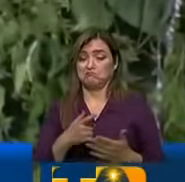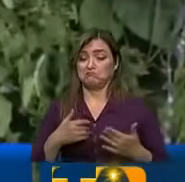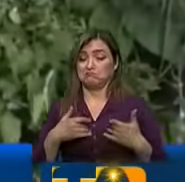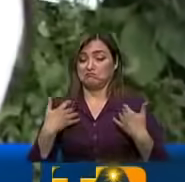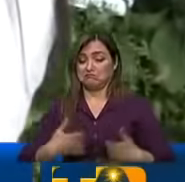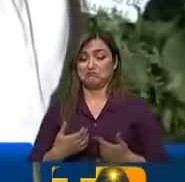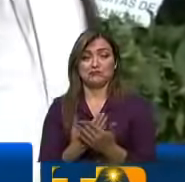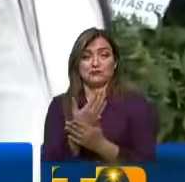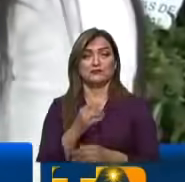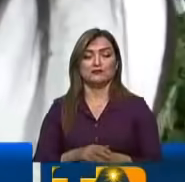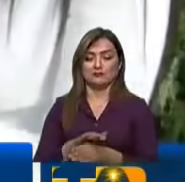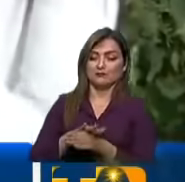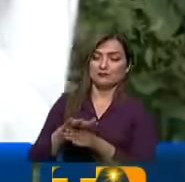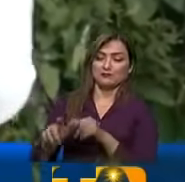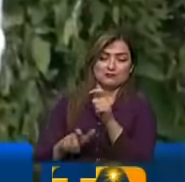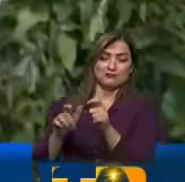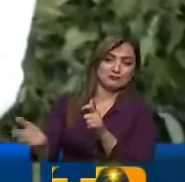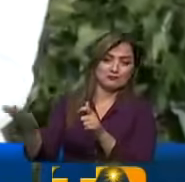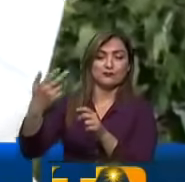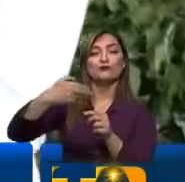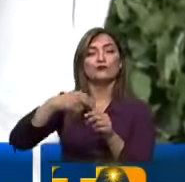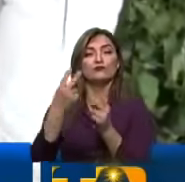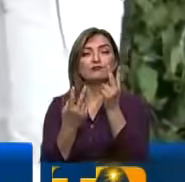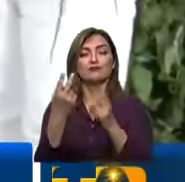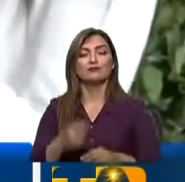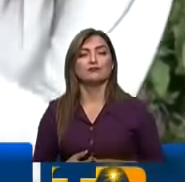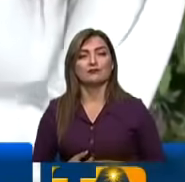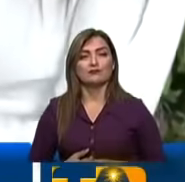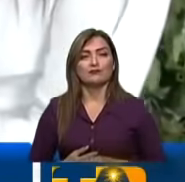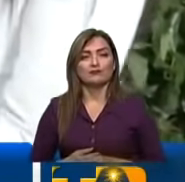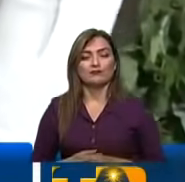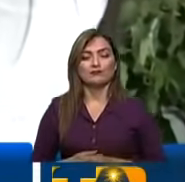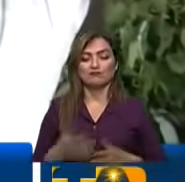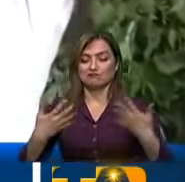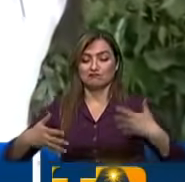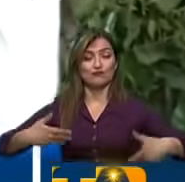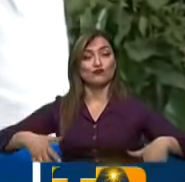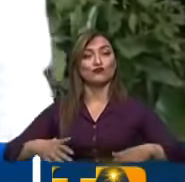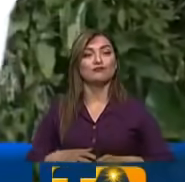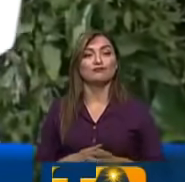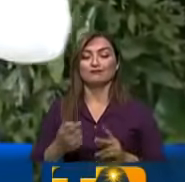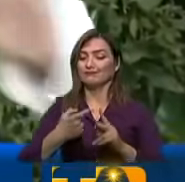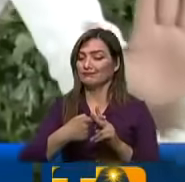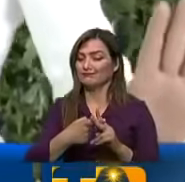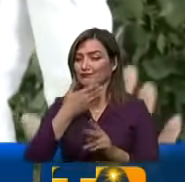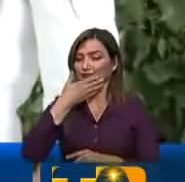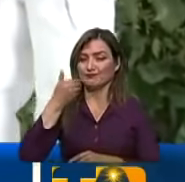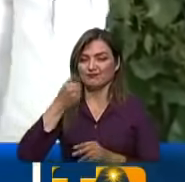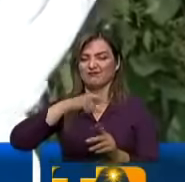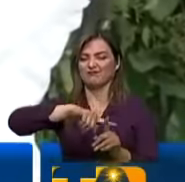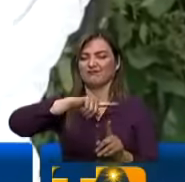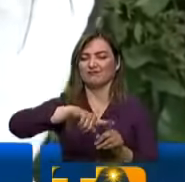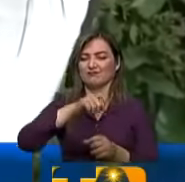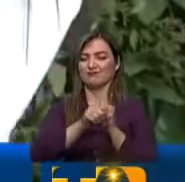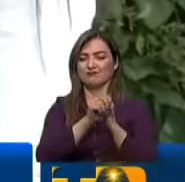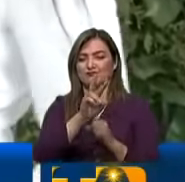renovado. Doña Janet, una invitación entonces para todas aquellas personas que quieran hacerse este tipo de limpias para empezar con las mejores energías